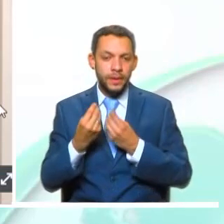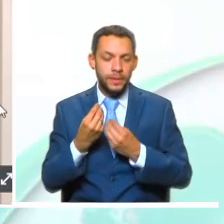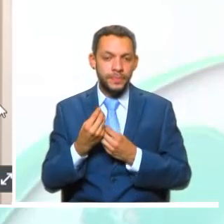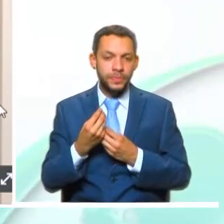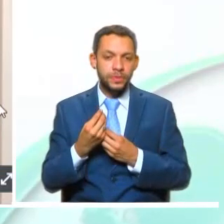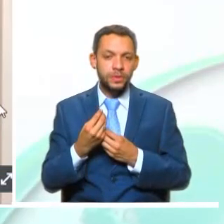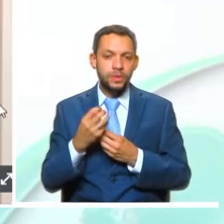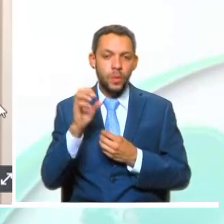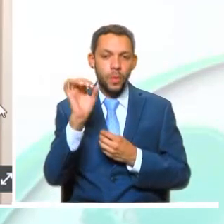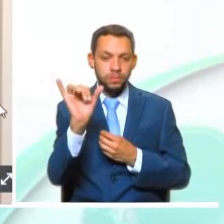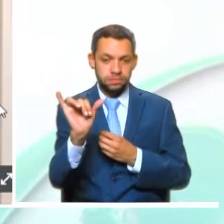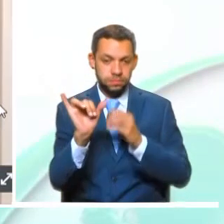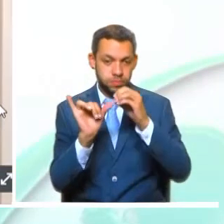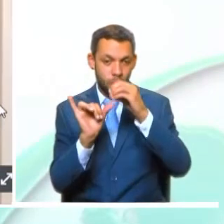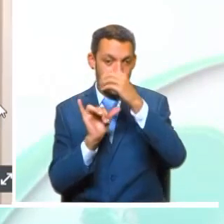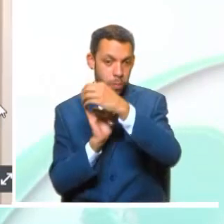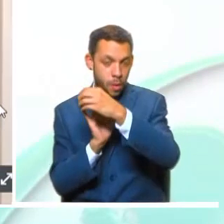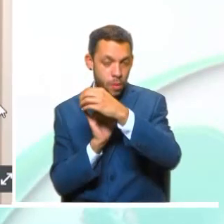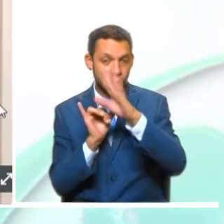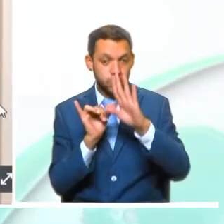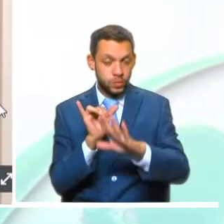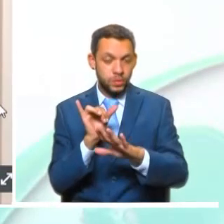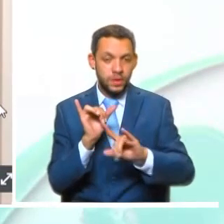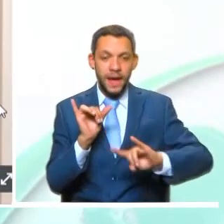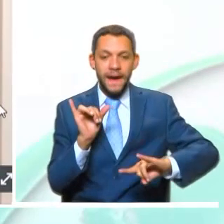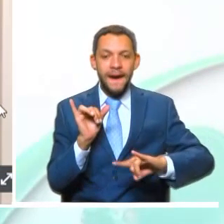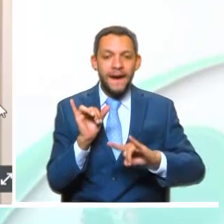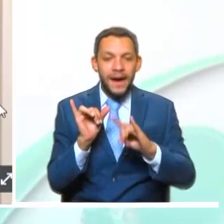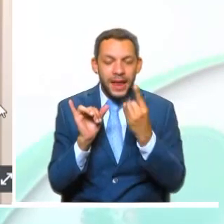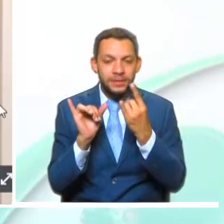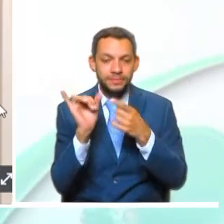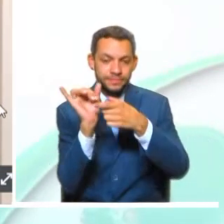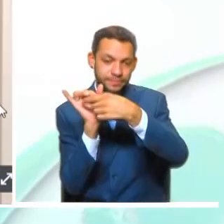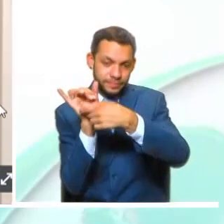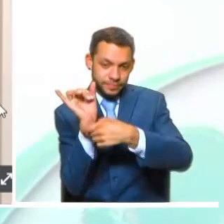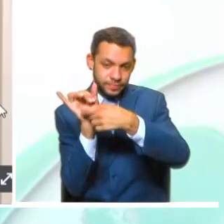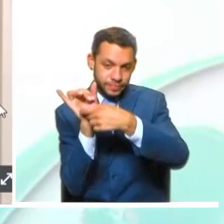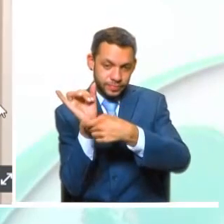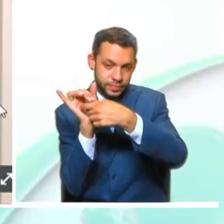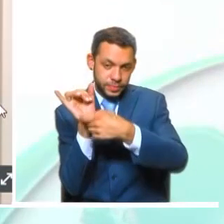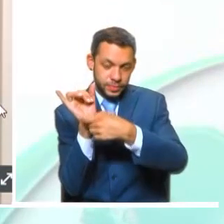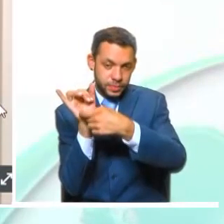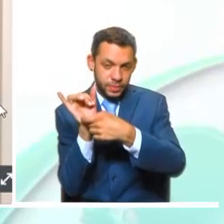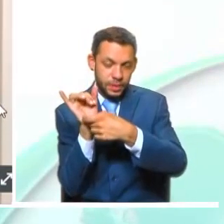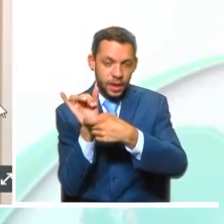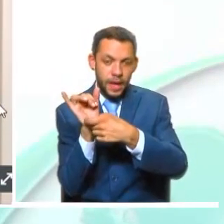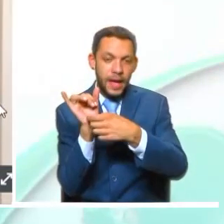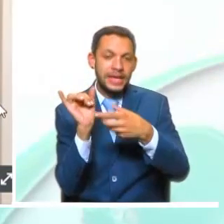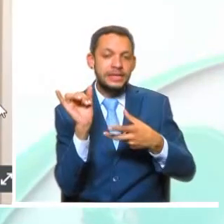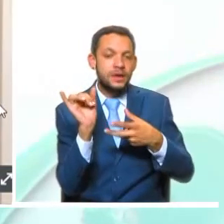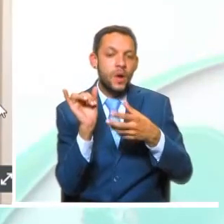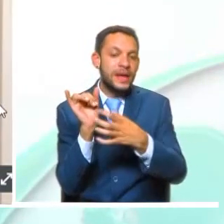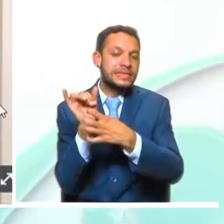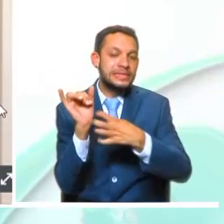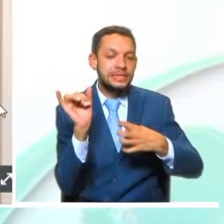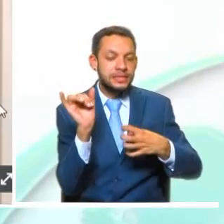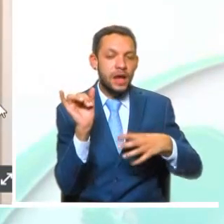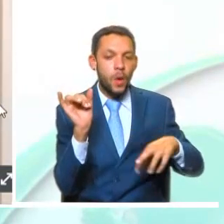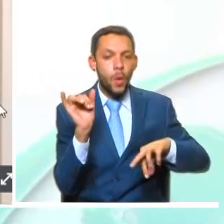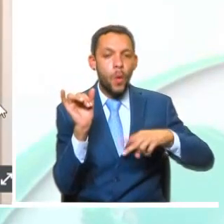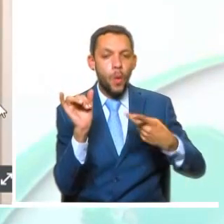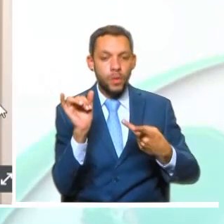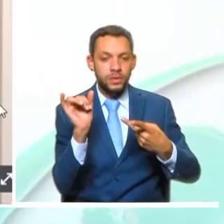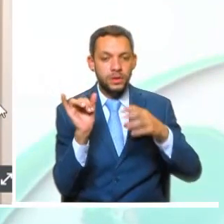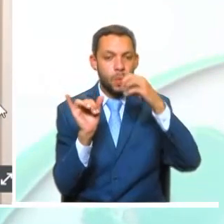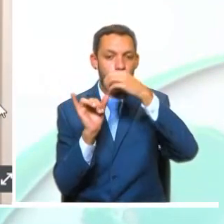útero si a una mujer le quitas la matriz y quedan los ovarios los ovarios se conectan